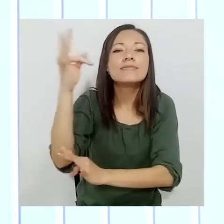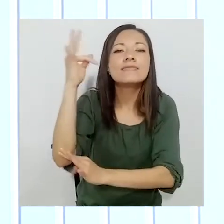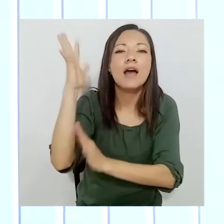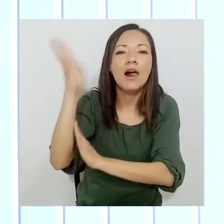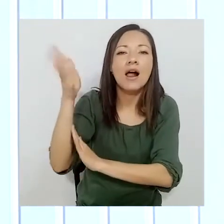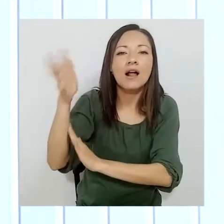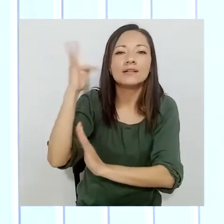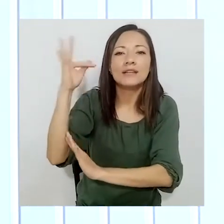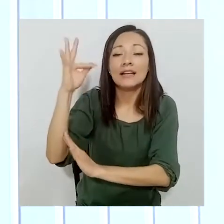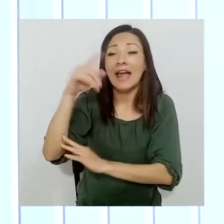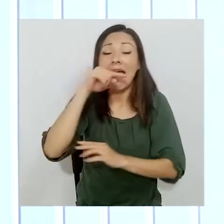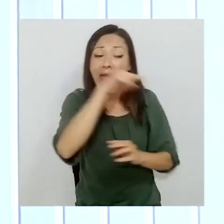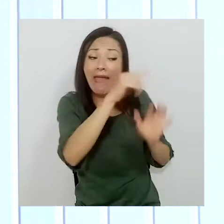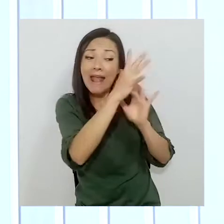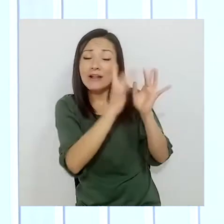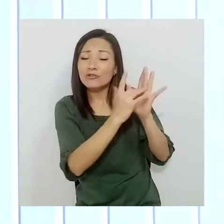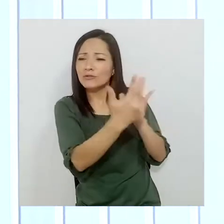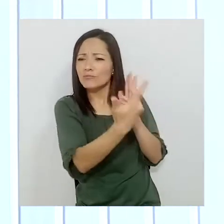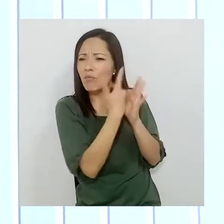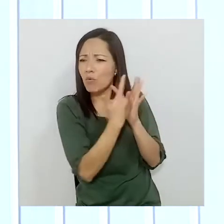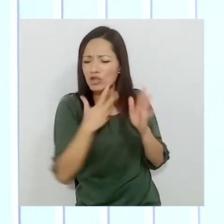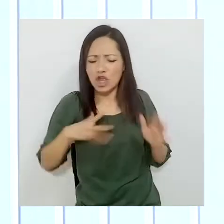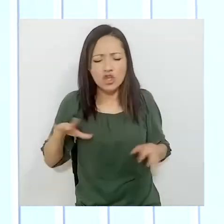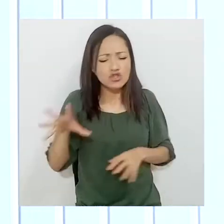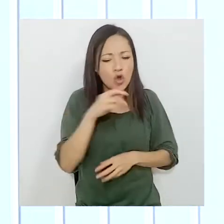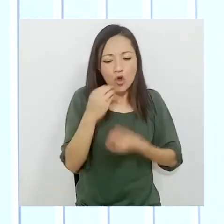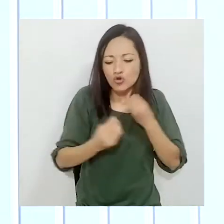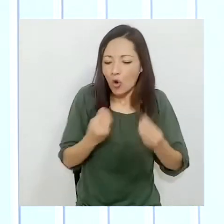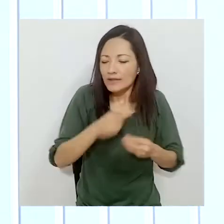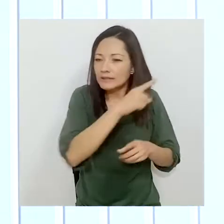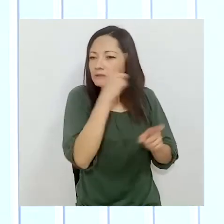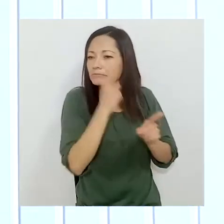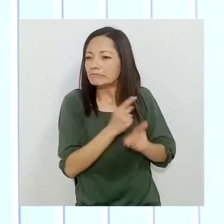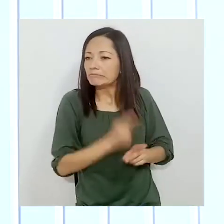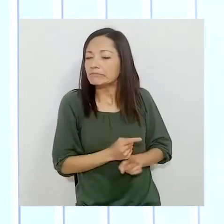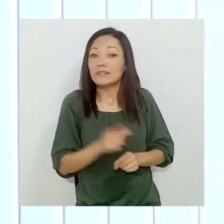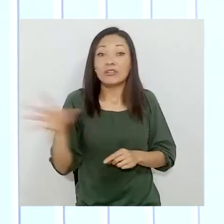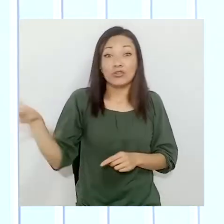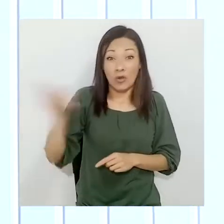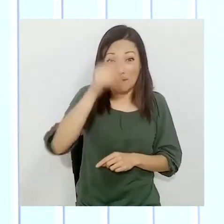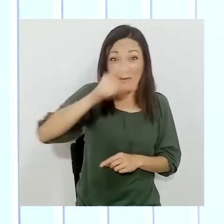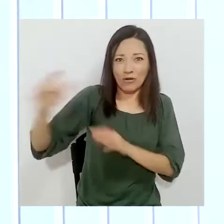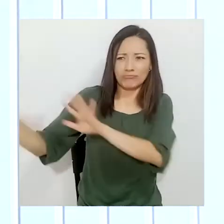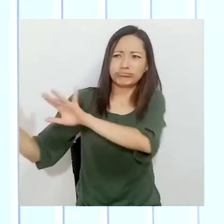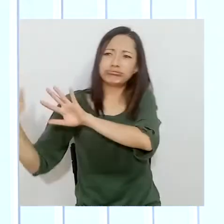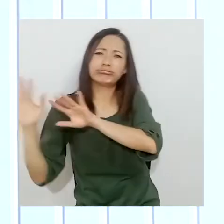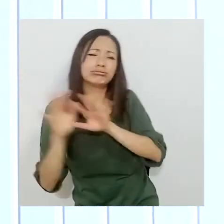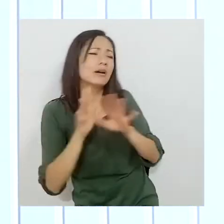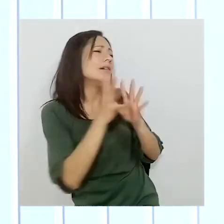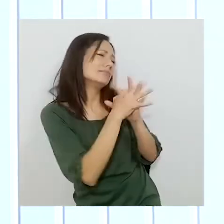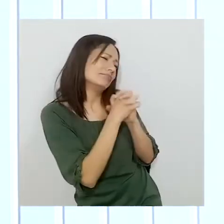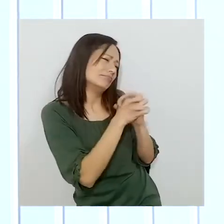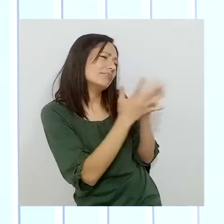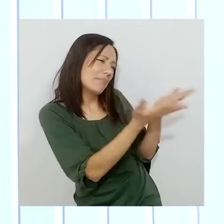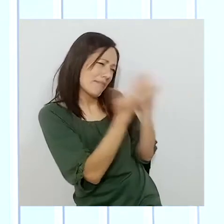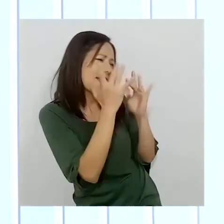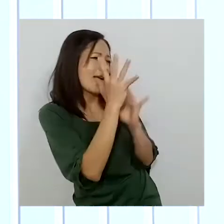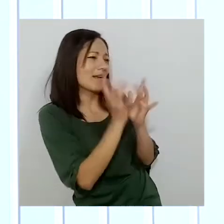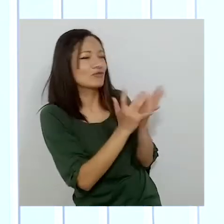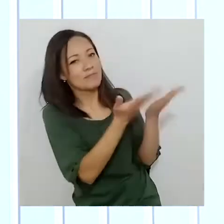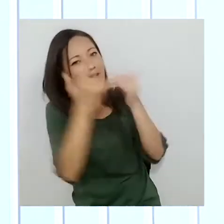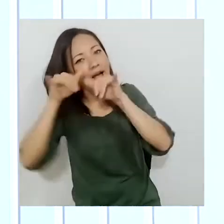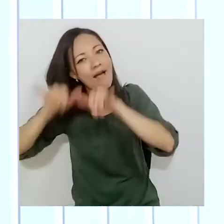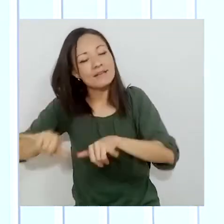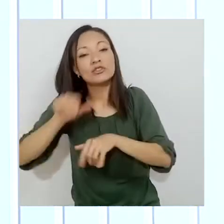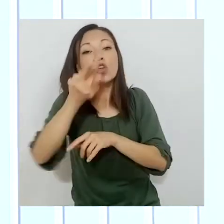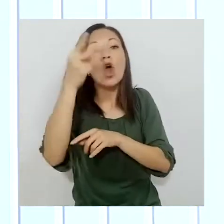testimonio diciendo, me dijo todo lo que he hecho. Entonces vinieron los samaritanos a él y le rogaron que se quedase con ellos, y se